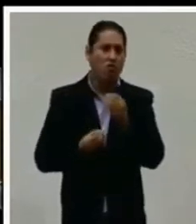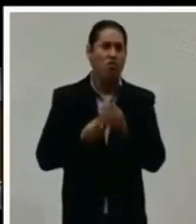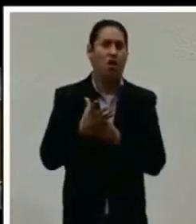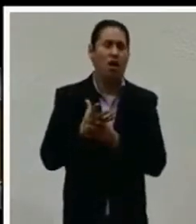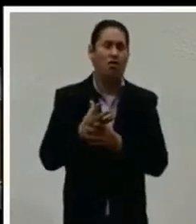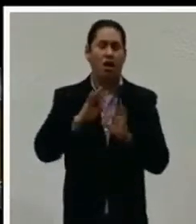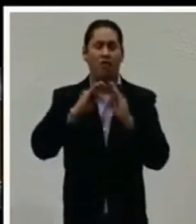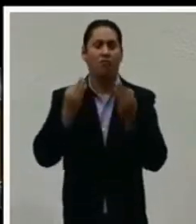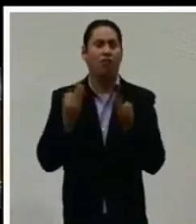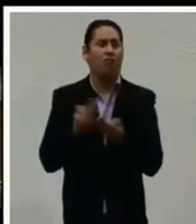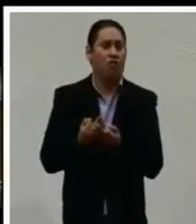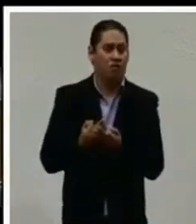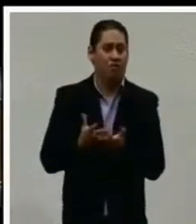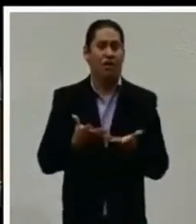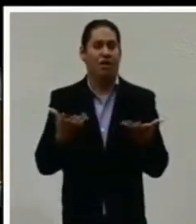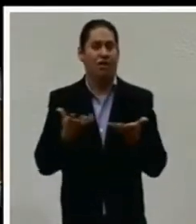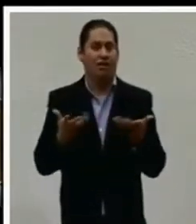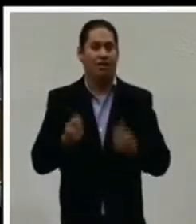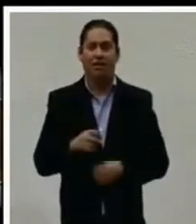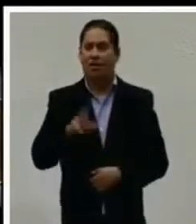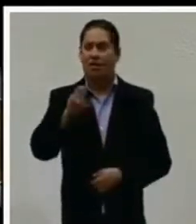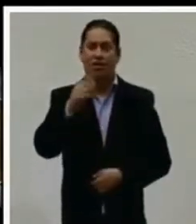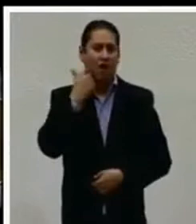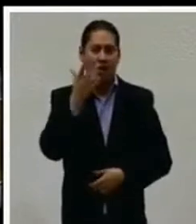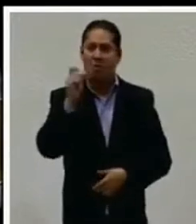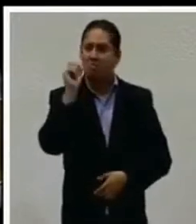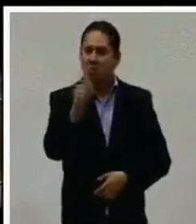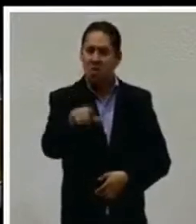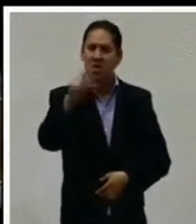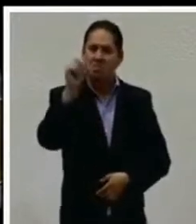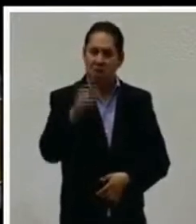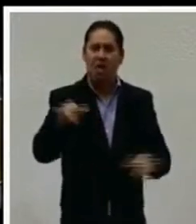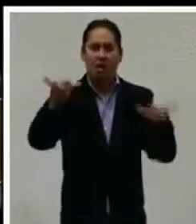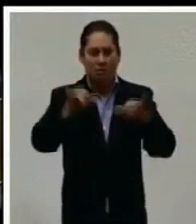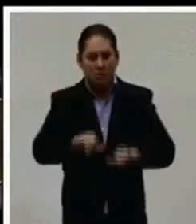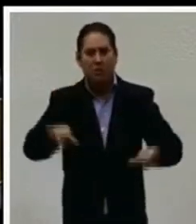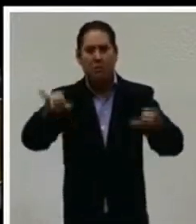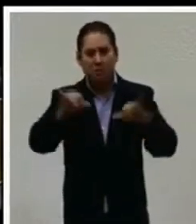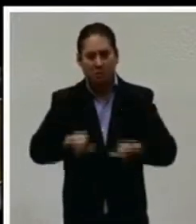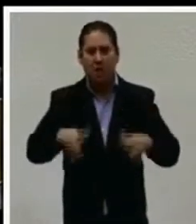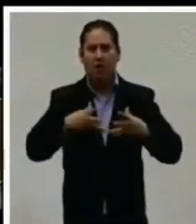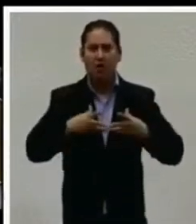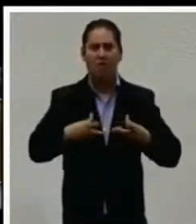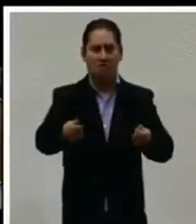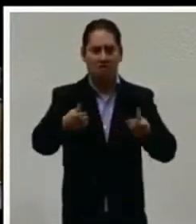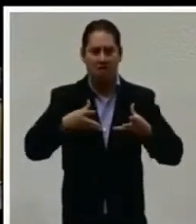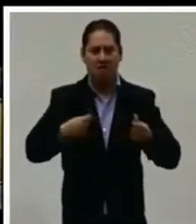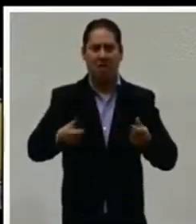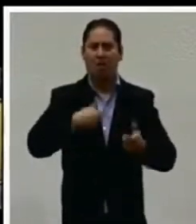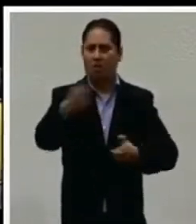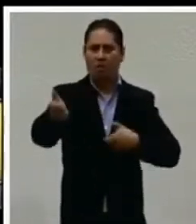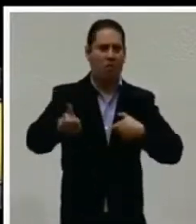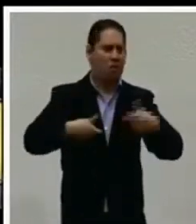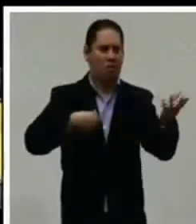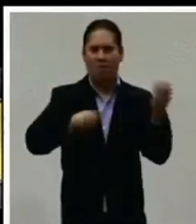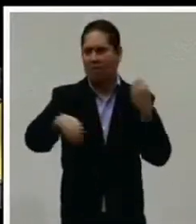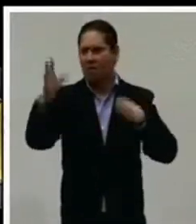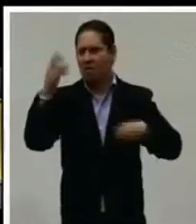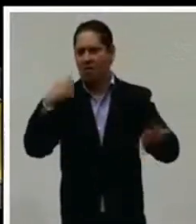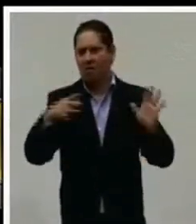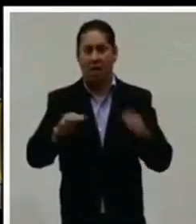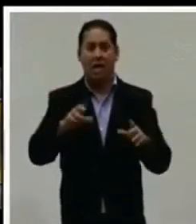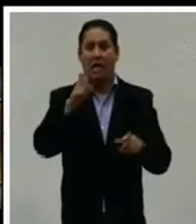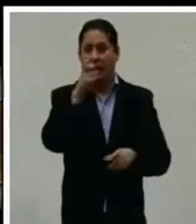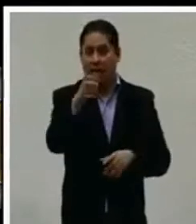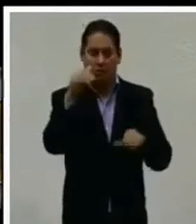hacer política y de legislar. No queremos más de lo mismo, no queremos estar despilfarrando dinero que se puede